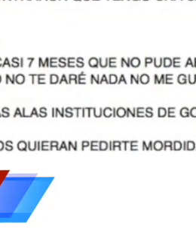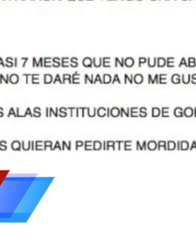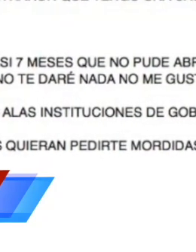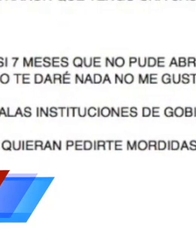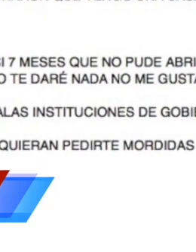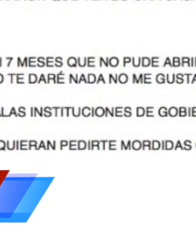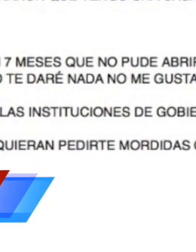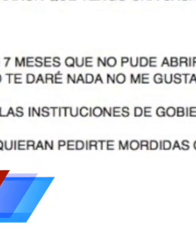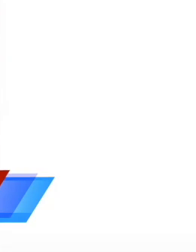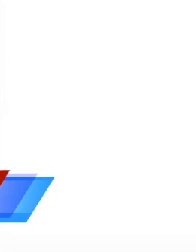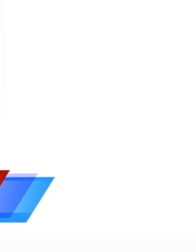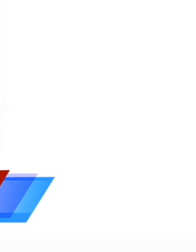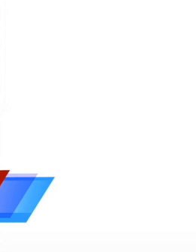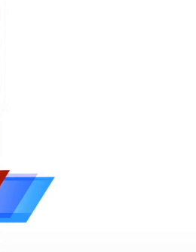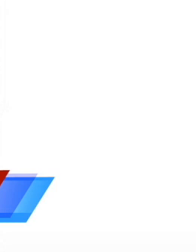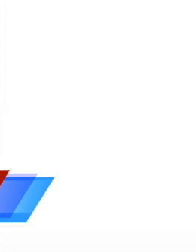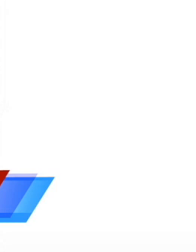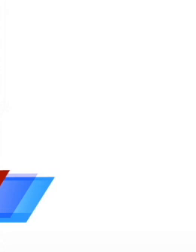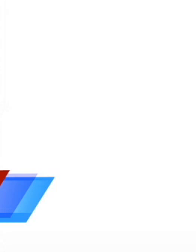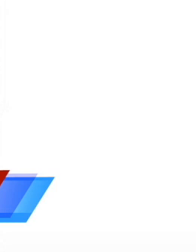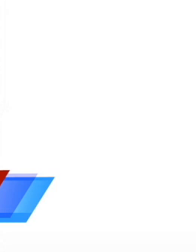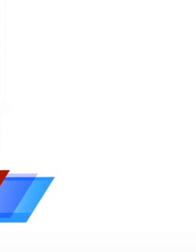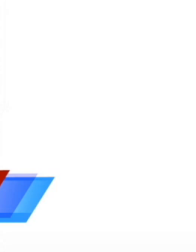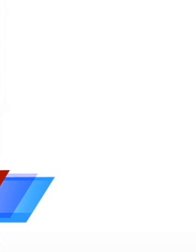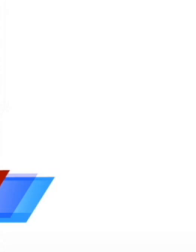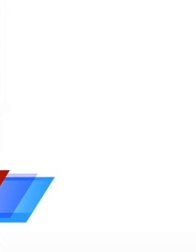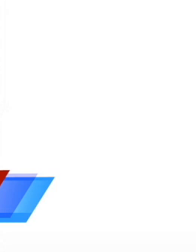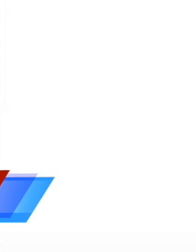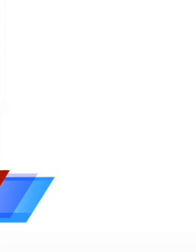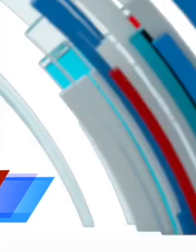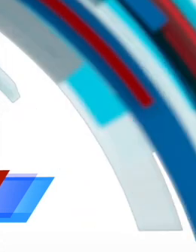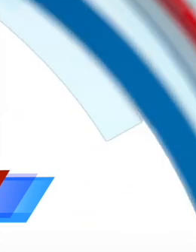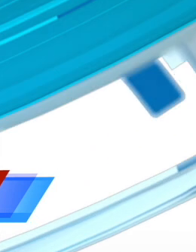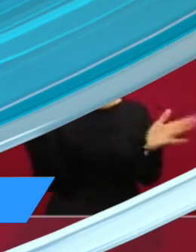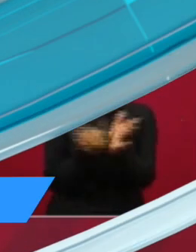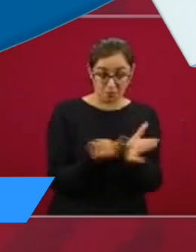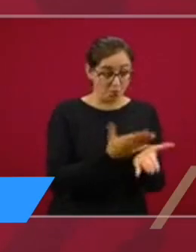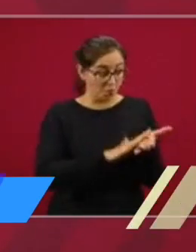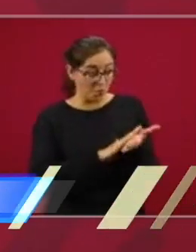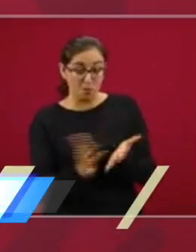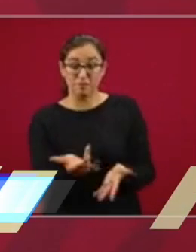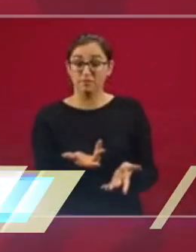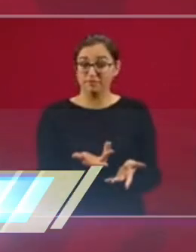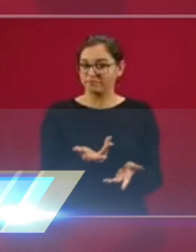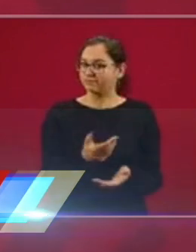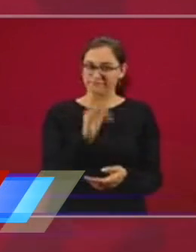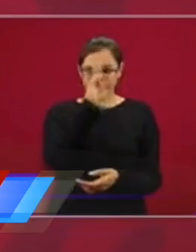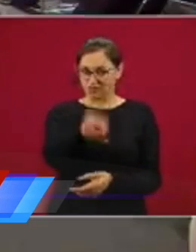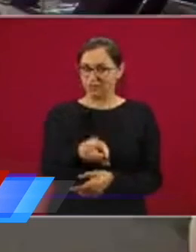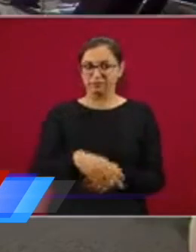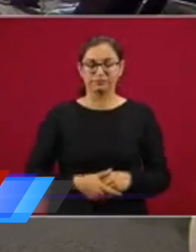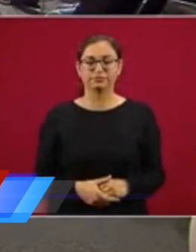aseguró que se están aprovechando de la situación para atemorizar a los negocios. El presidente López